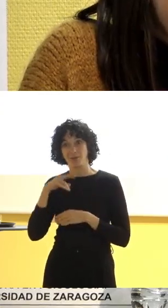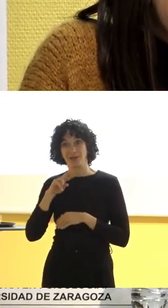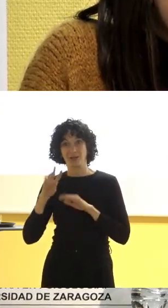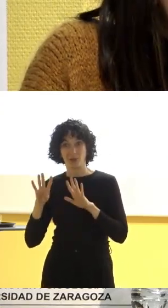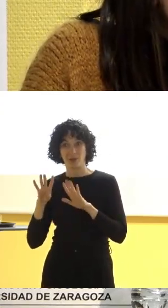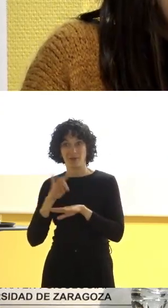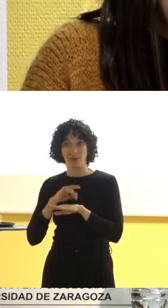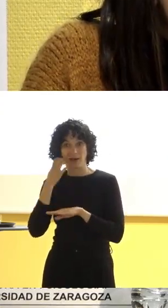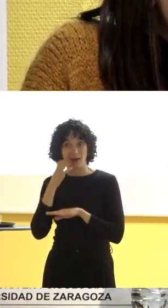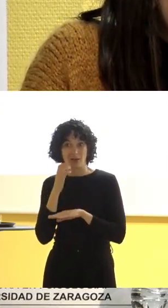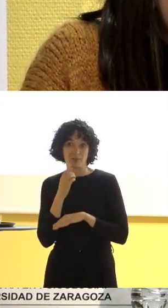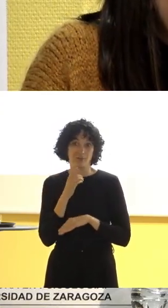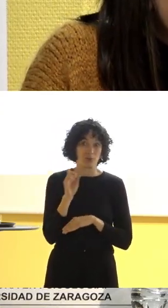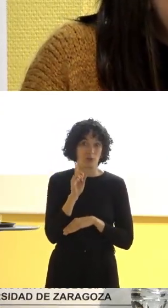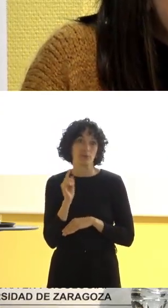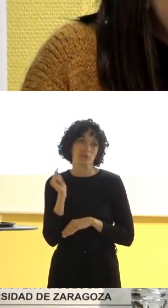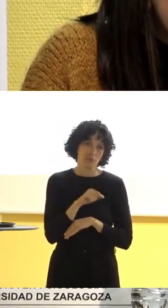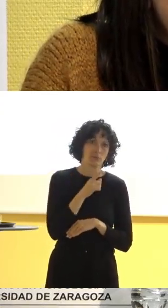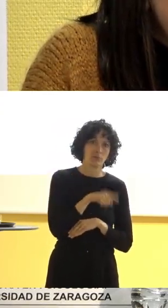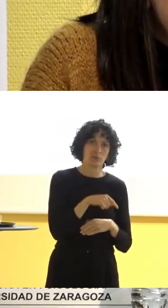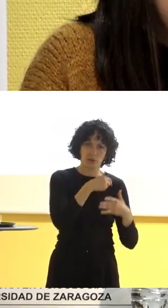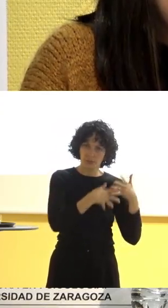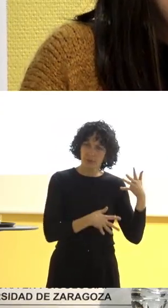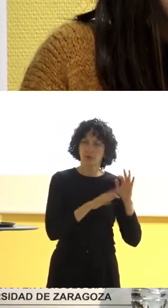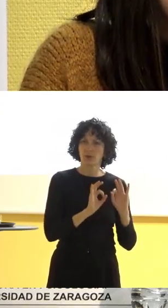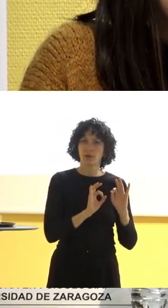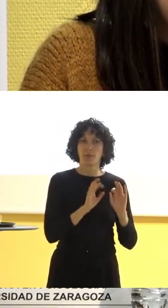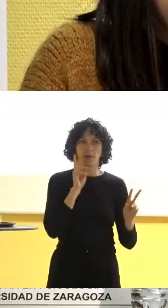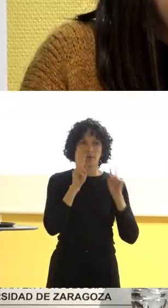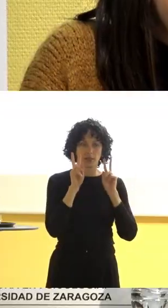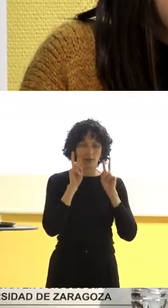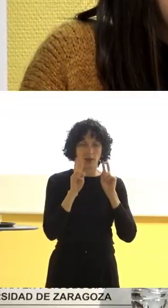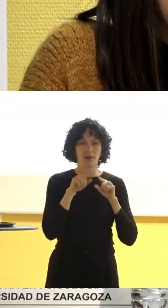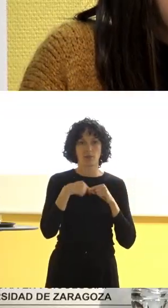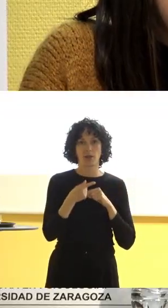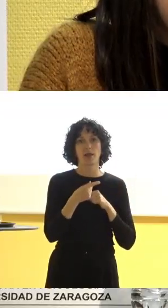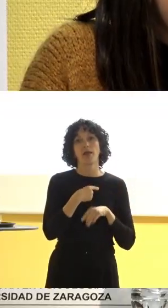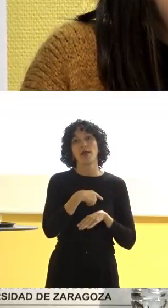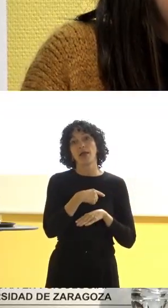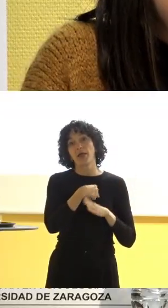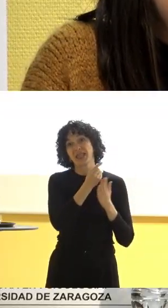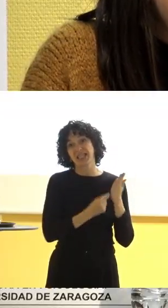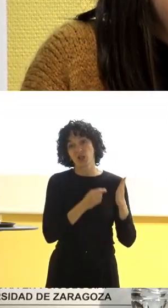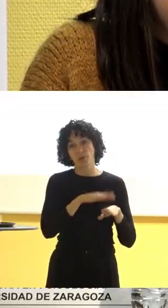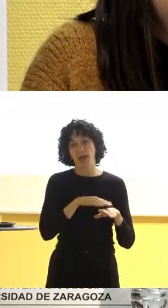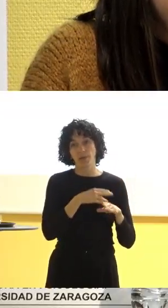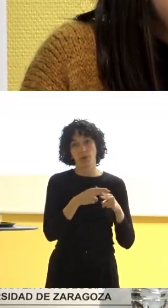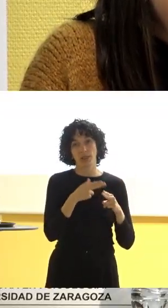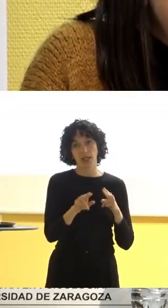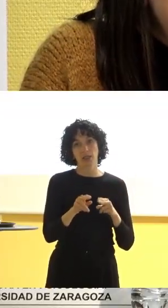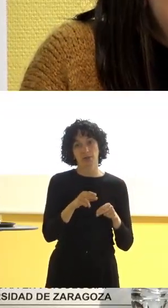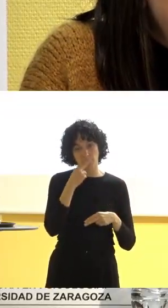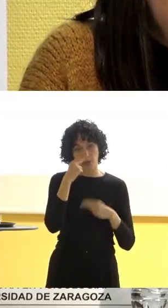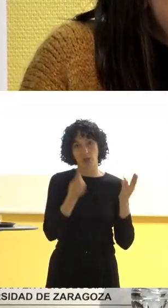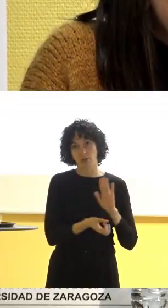enfermedades raras, ¿no? También por visibilizar y porque eso también pueda formar parte del diseño de políticas públicas y se pueda tener en cuenta exactamente